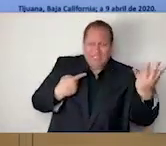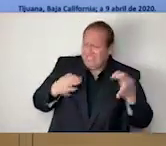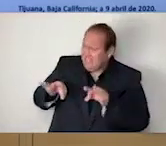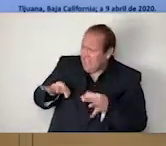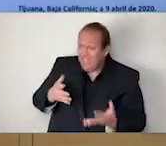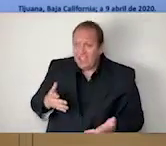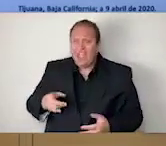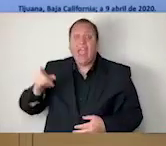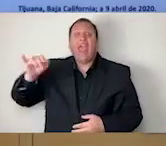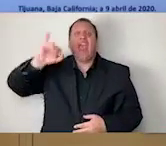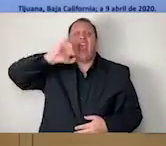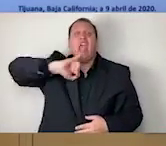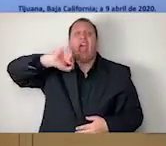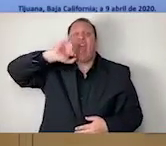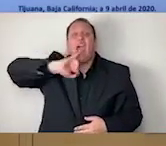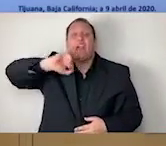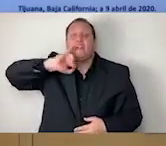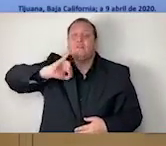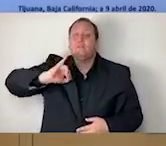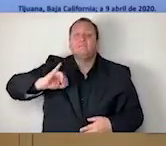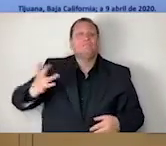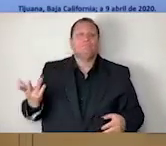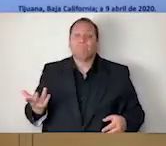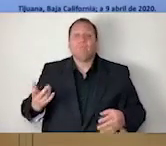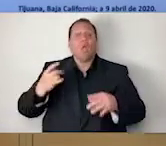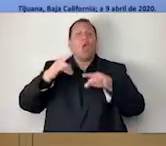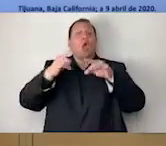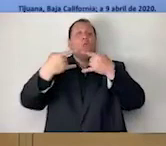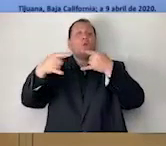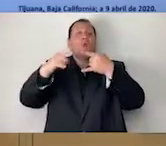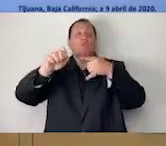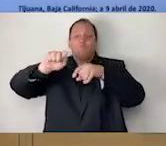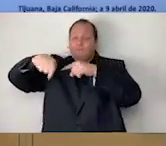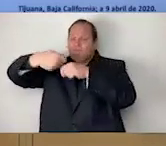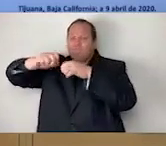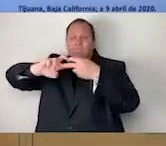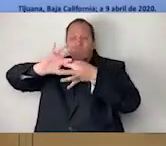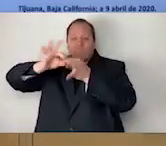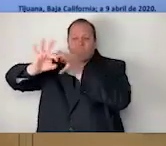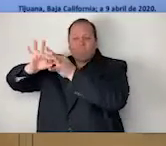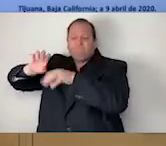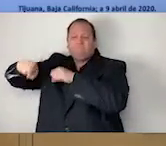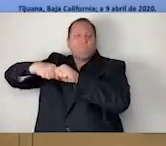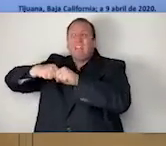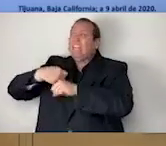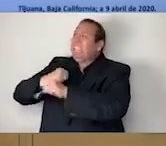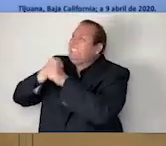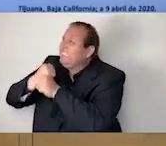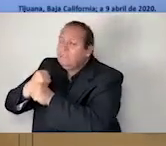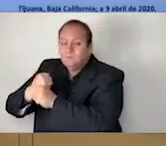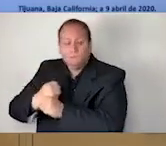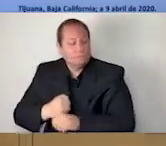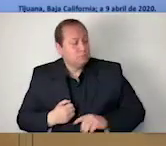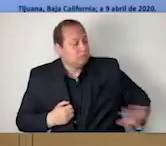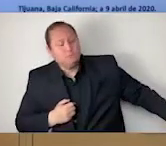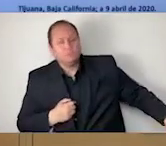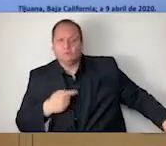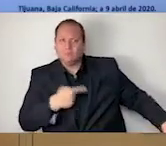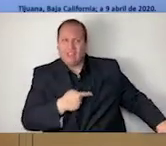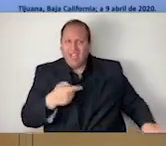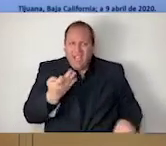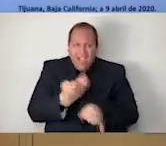para que no puedan salir a protestar sé eso es increíble que todavía en estos tiempos esté permitiendo y le estoy encomendado por favor al secretario